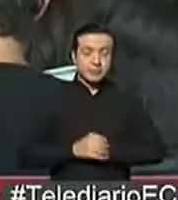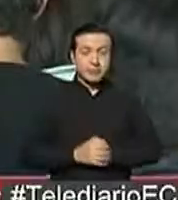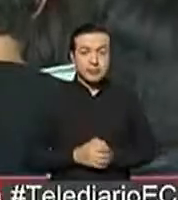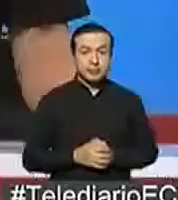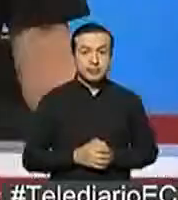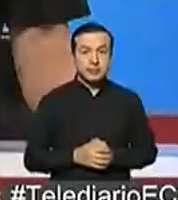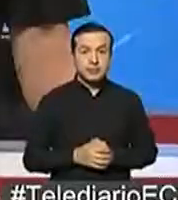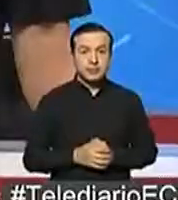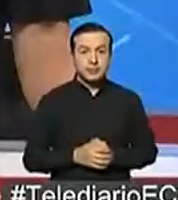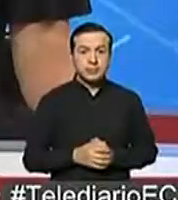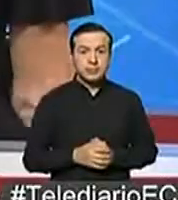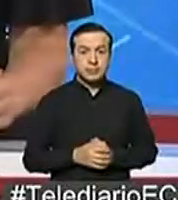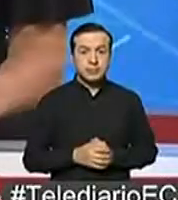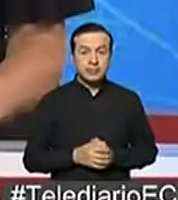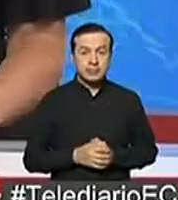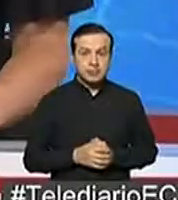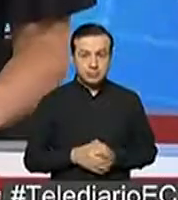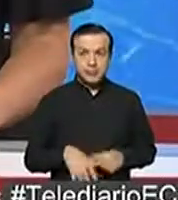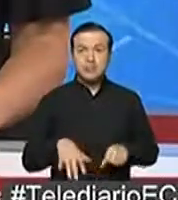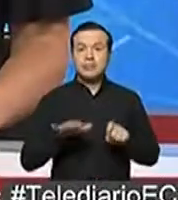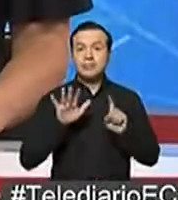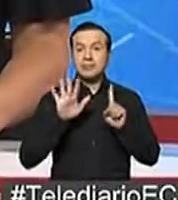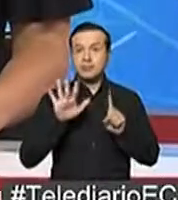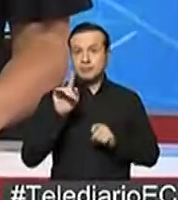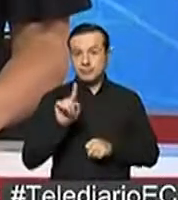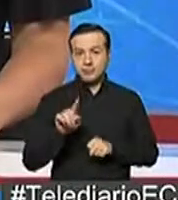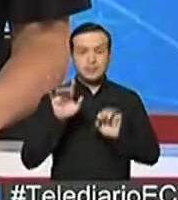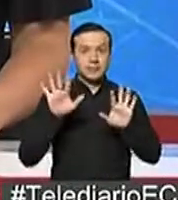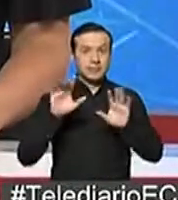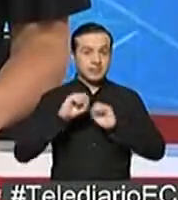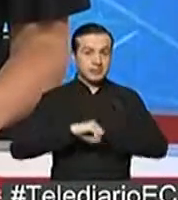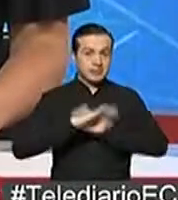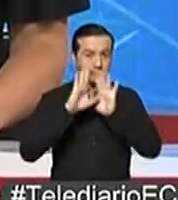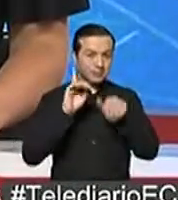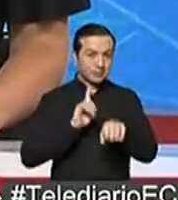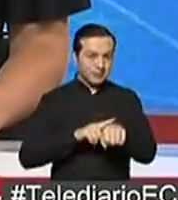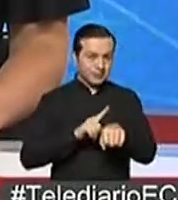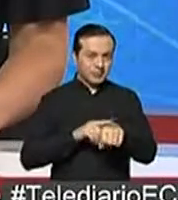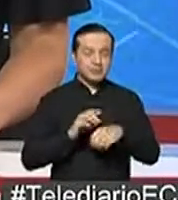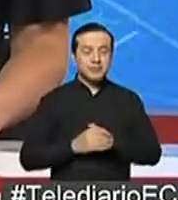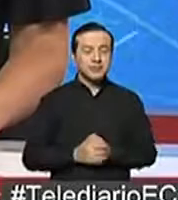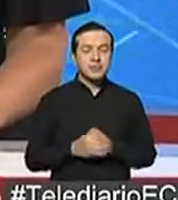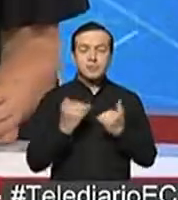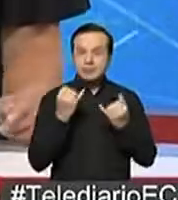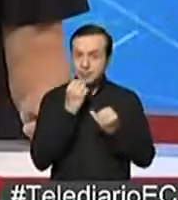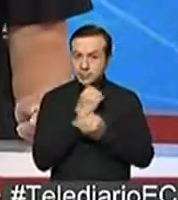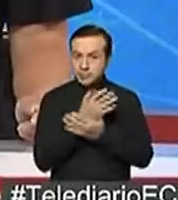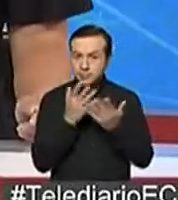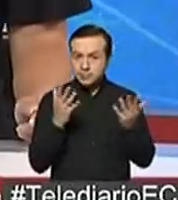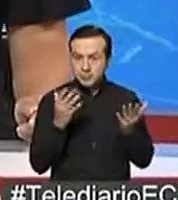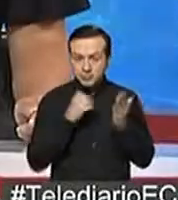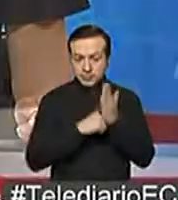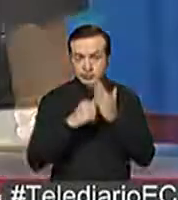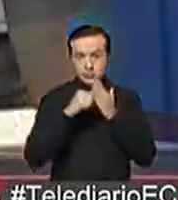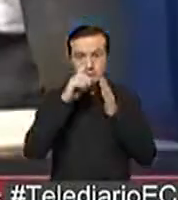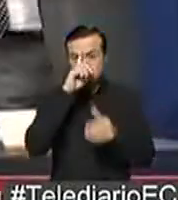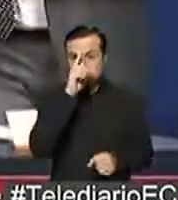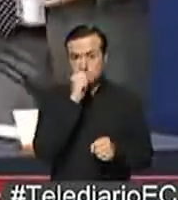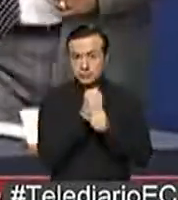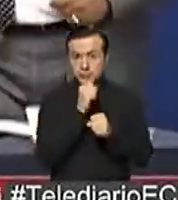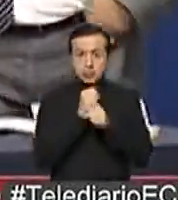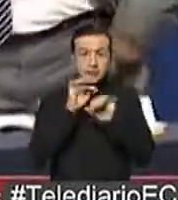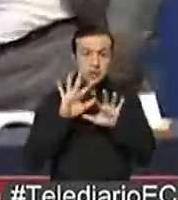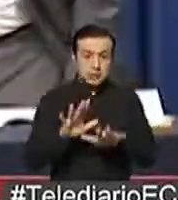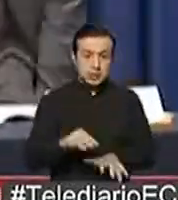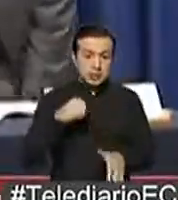Públicos. 6:10 de la mañana, nosotros continuamos con información en Telediario y le contamos que el Ministerio de Trabajo, la Secretaría